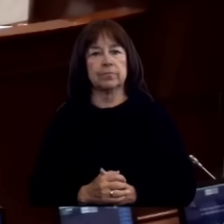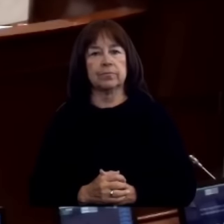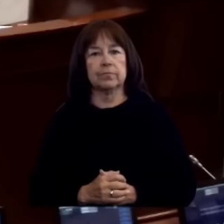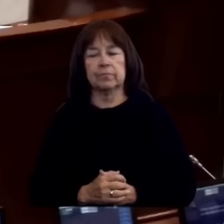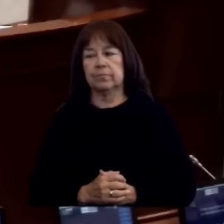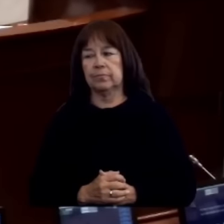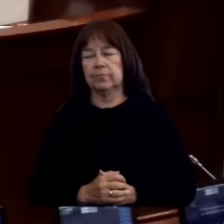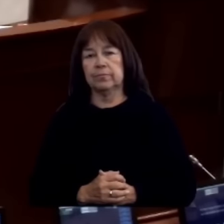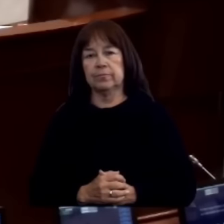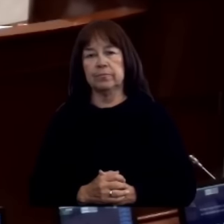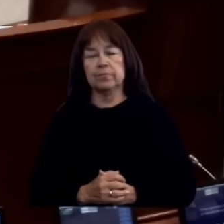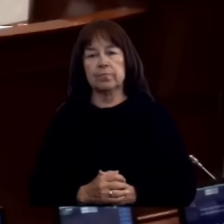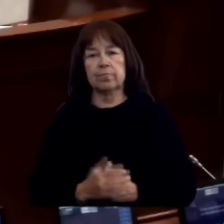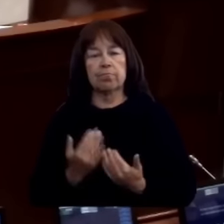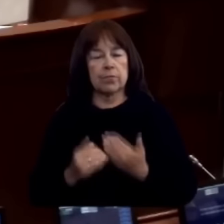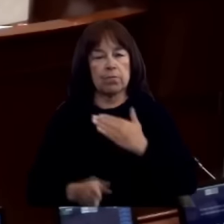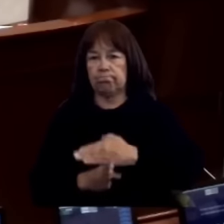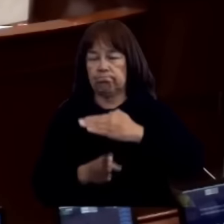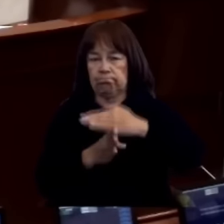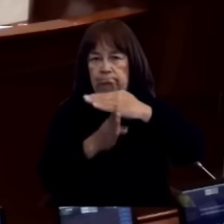lo presidente, escuchamos. Yo creo que